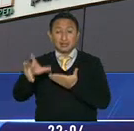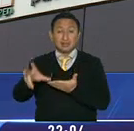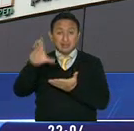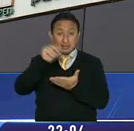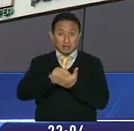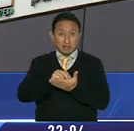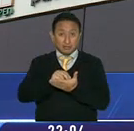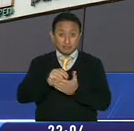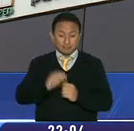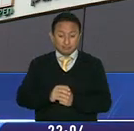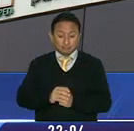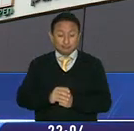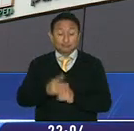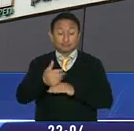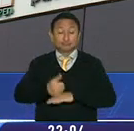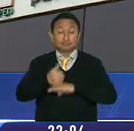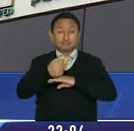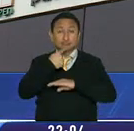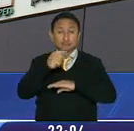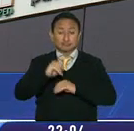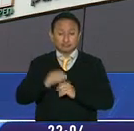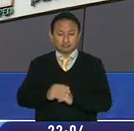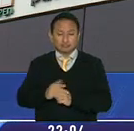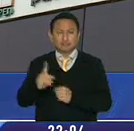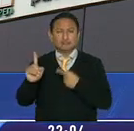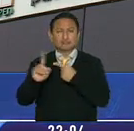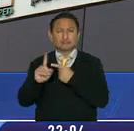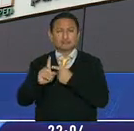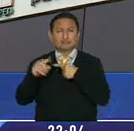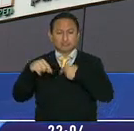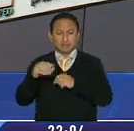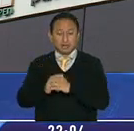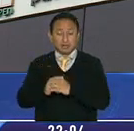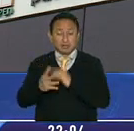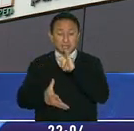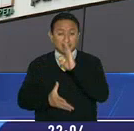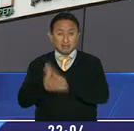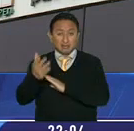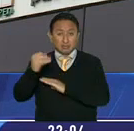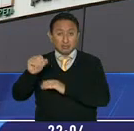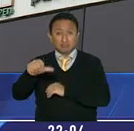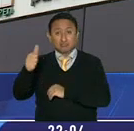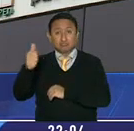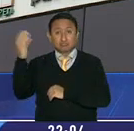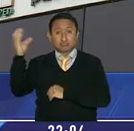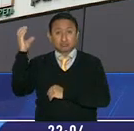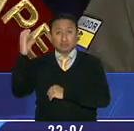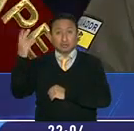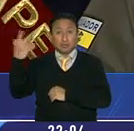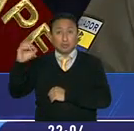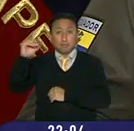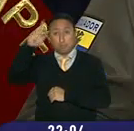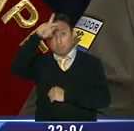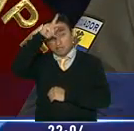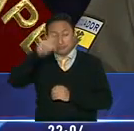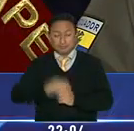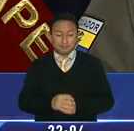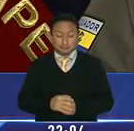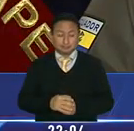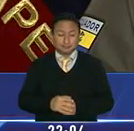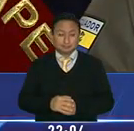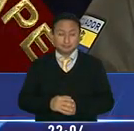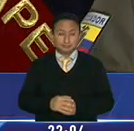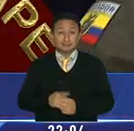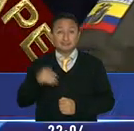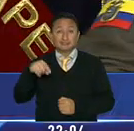sus intenciones eran salir del país con dirección hacia el Perú. Había estado ayudado por unos familiares en